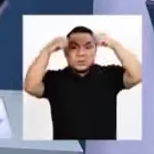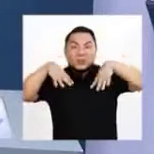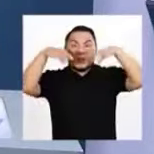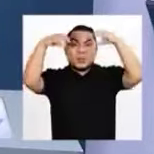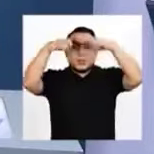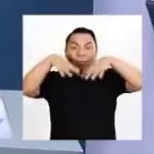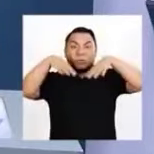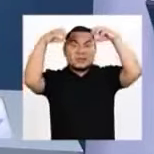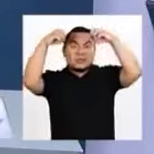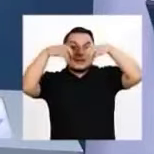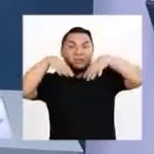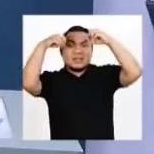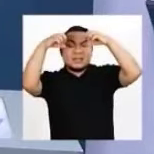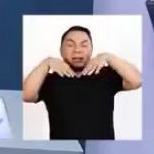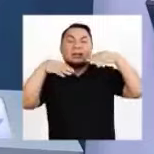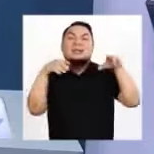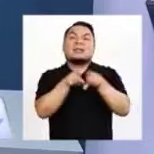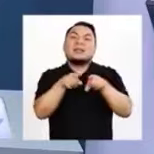las lluvias,